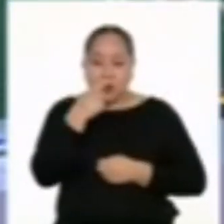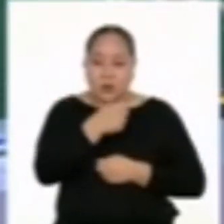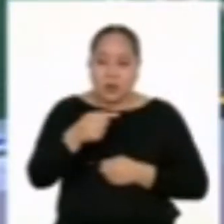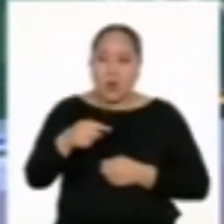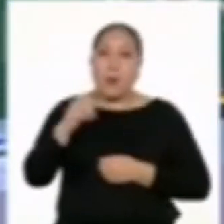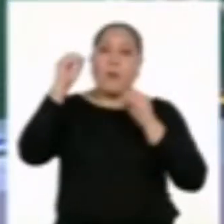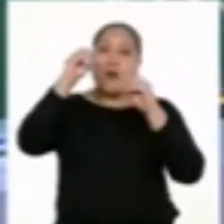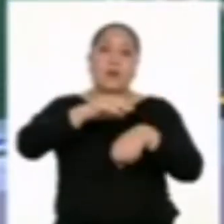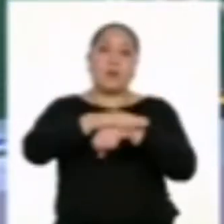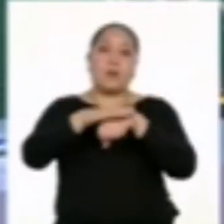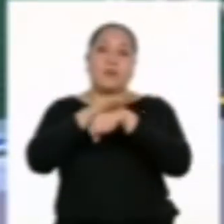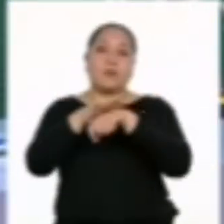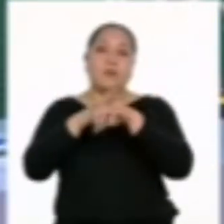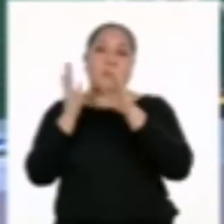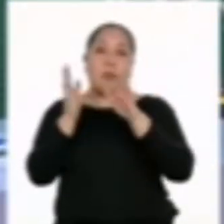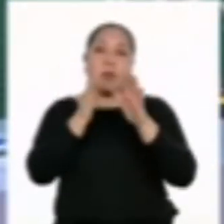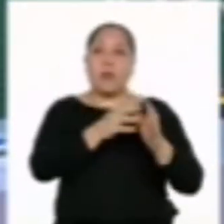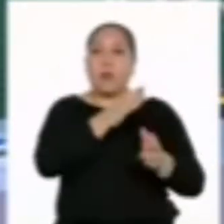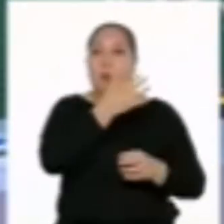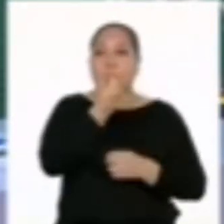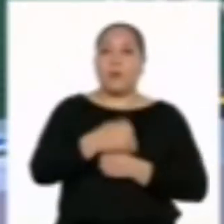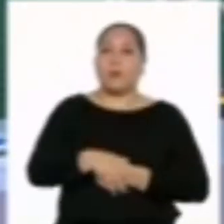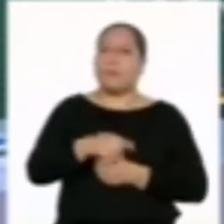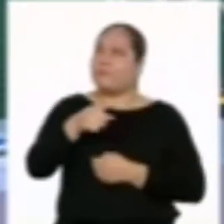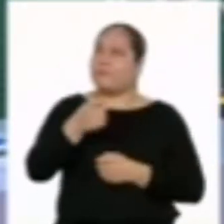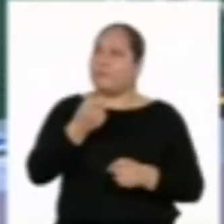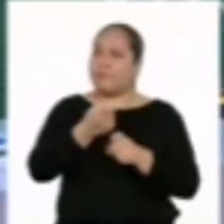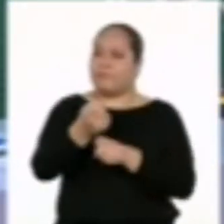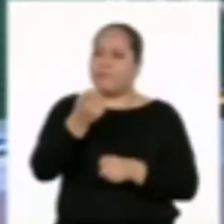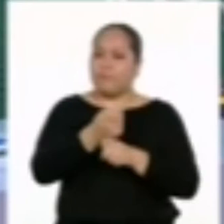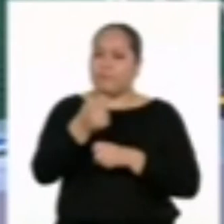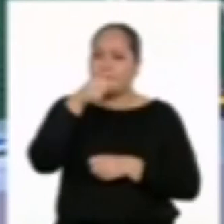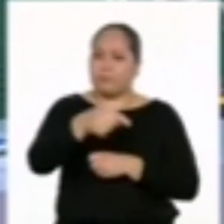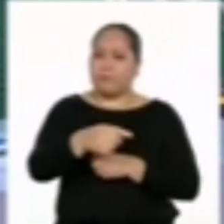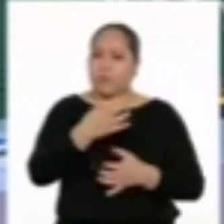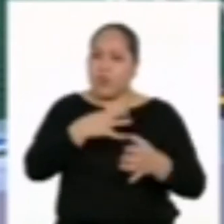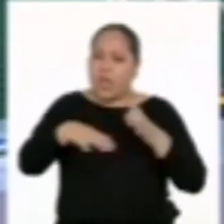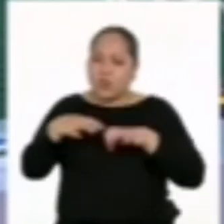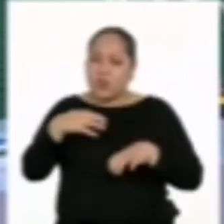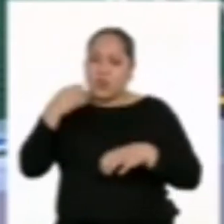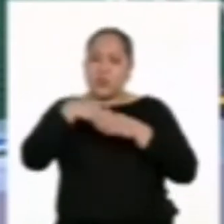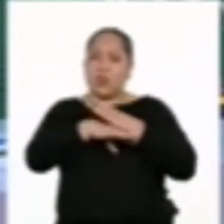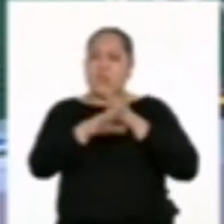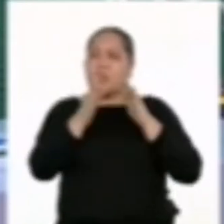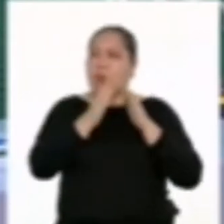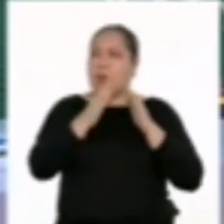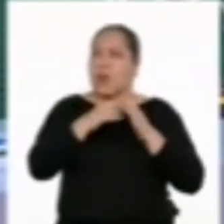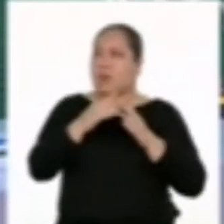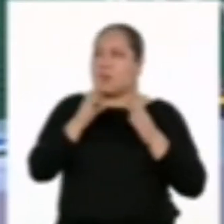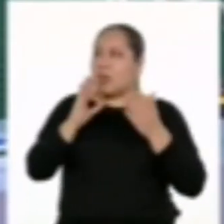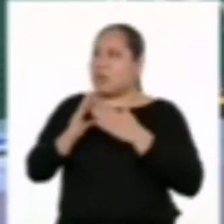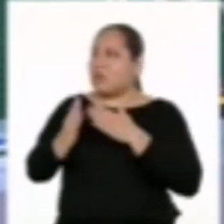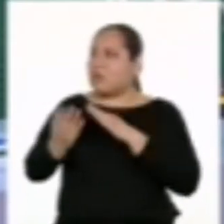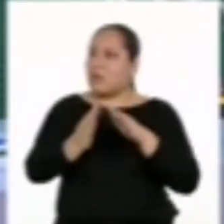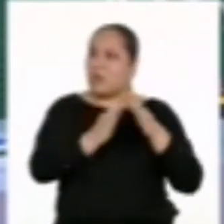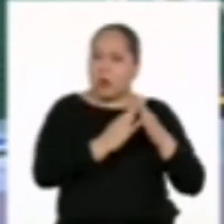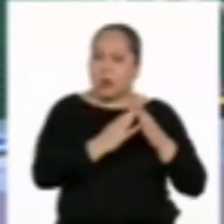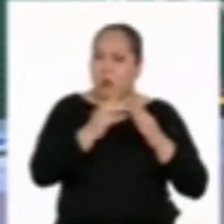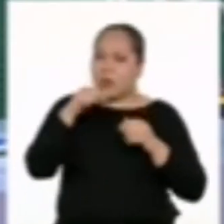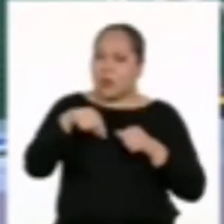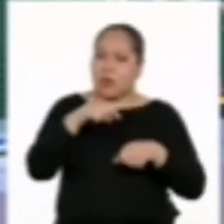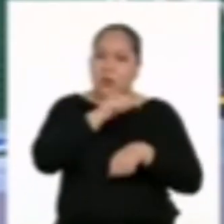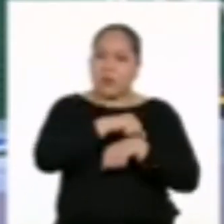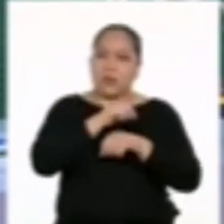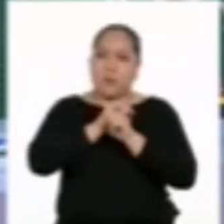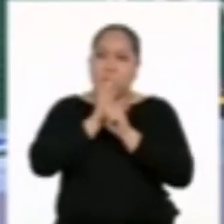Si el problema que hemos planteado es el impacto negativo en el ambiente debido a las acciones que realizamos en casa, el barrio o la comunidad durante